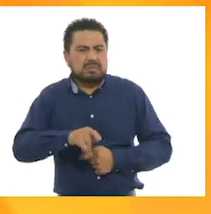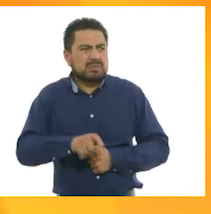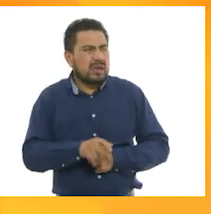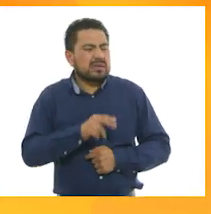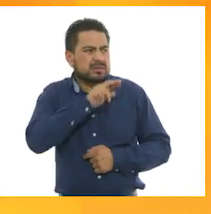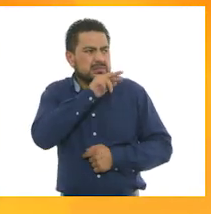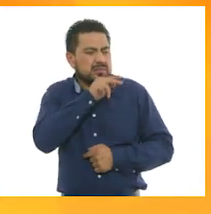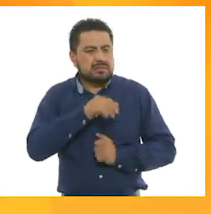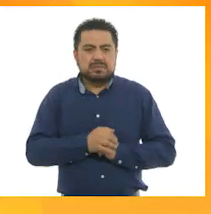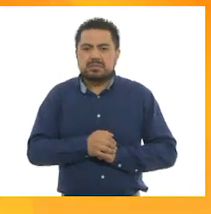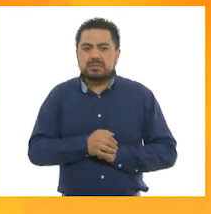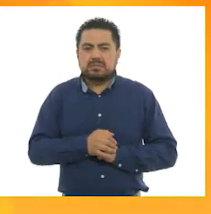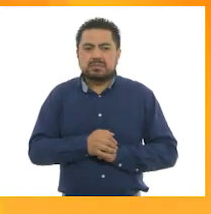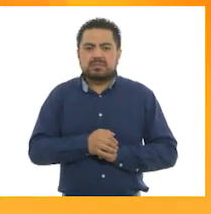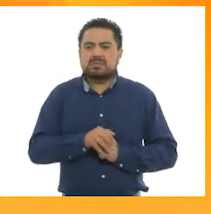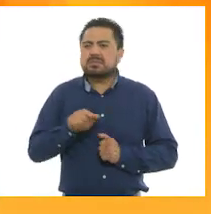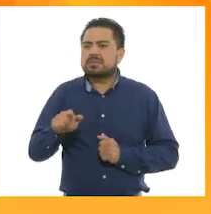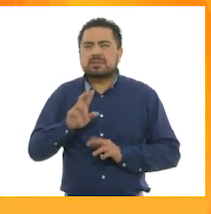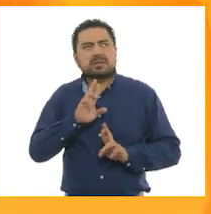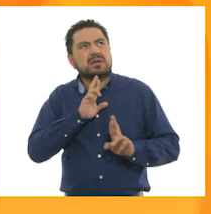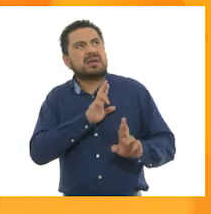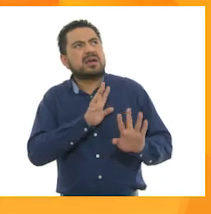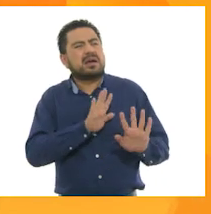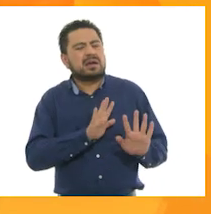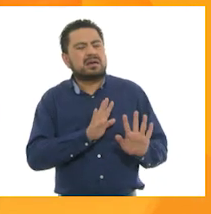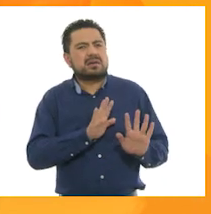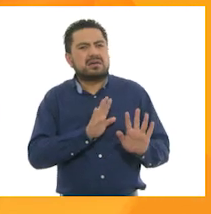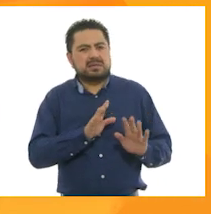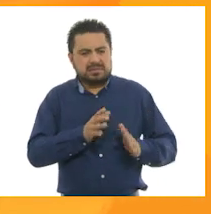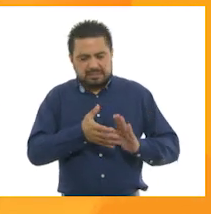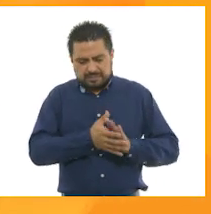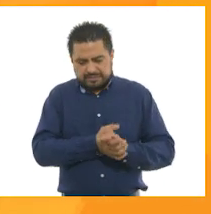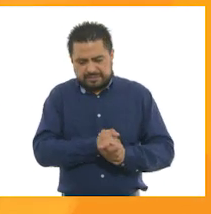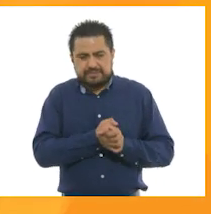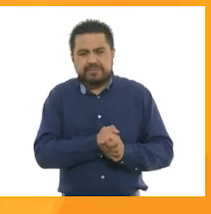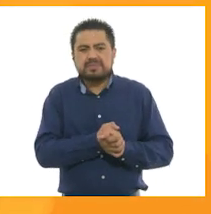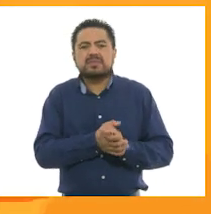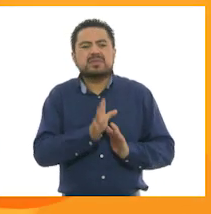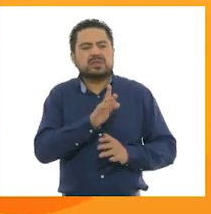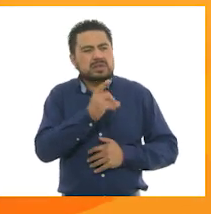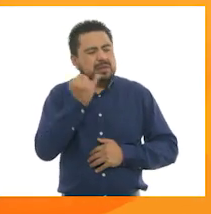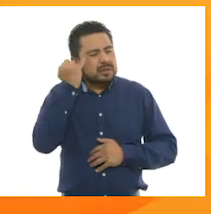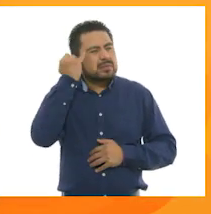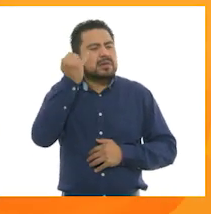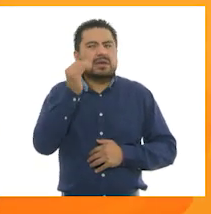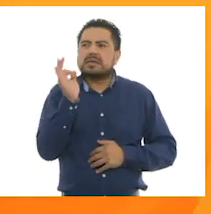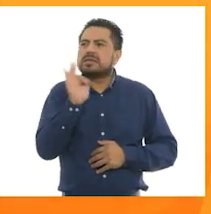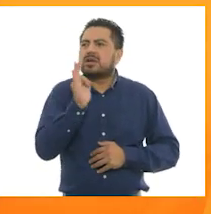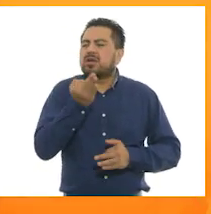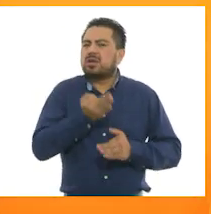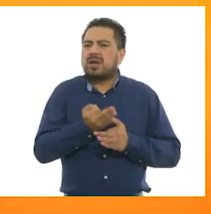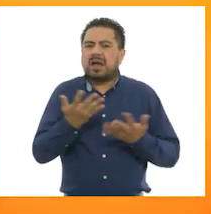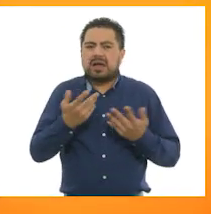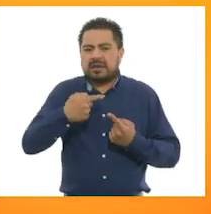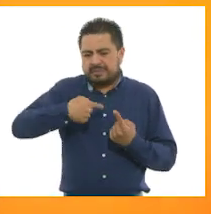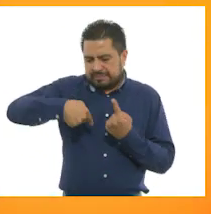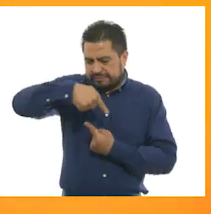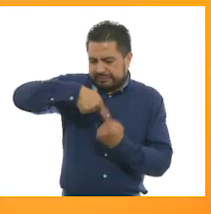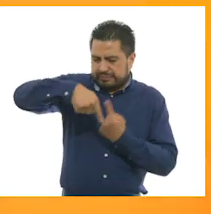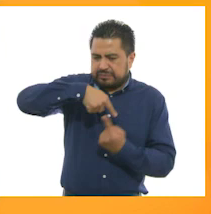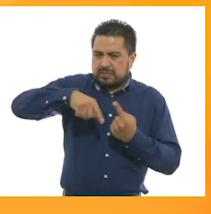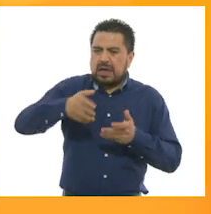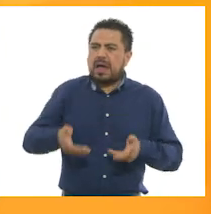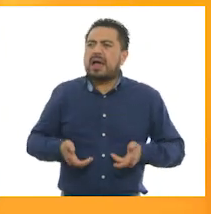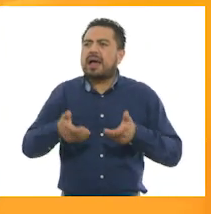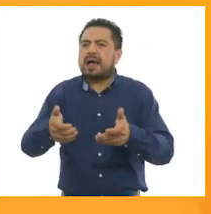preocupado. Celeste lo tomó de la pata. Imagina imagínate que estás haciendo piruetas por las